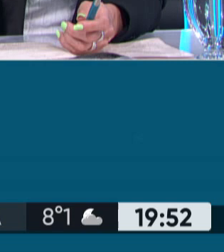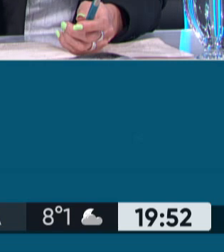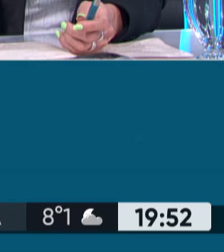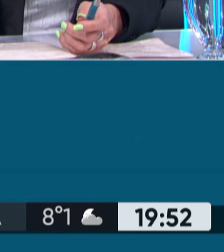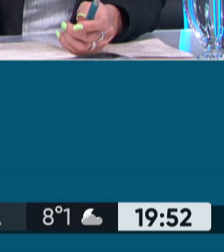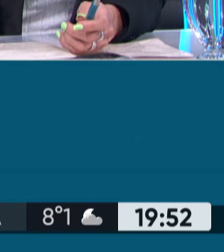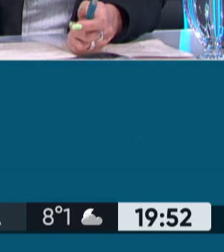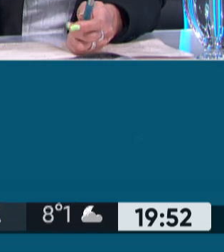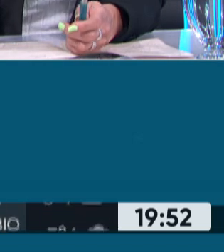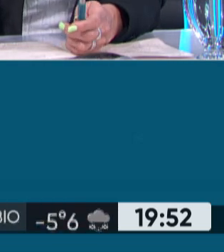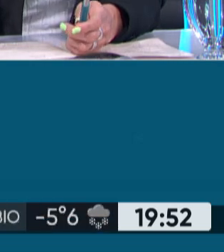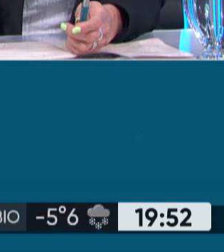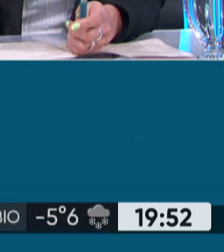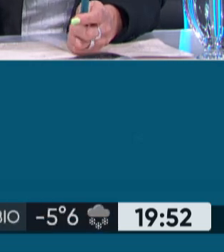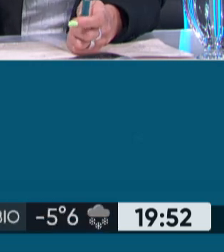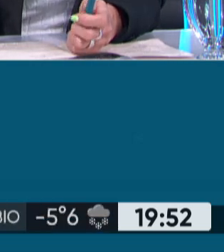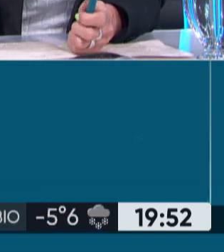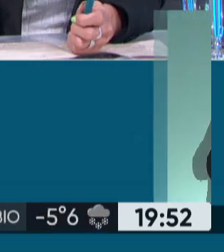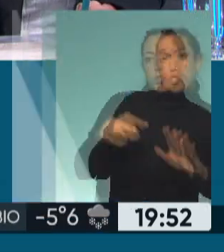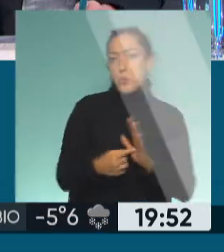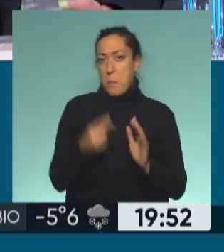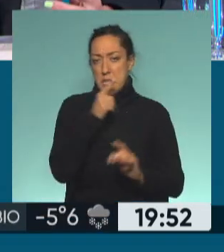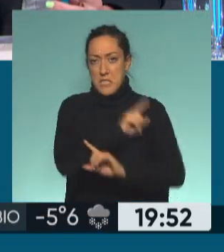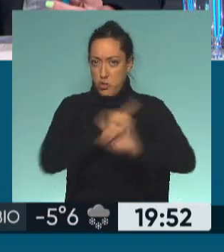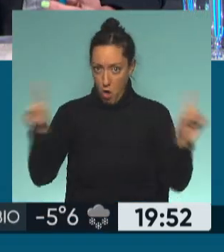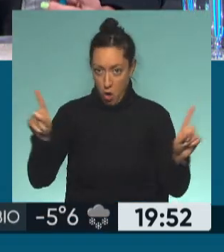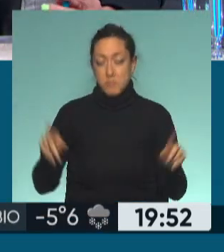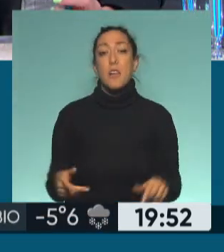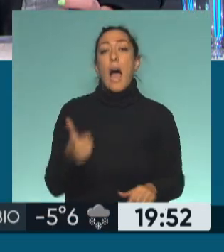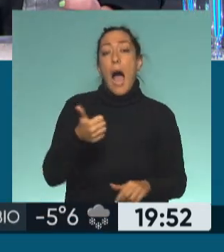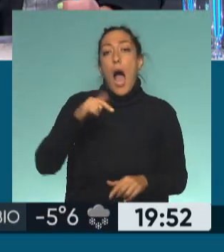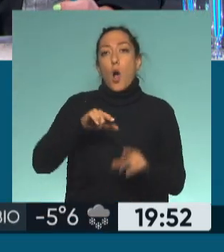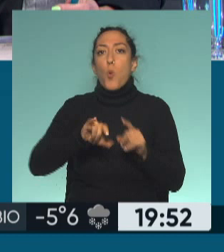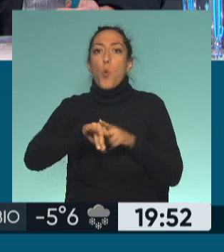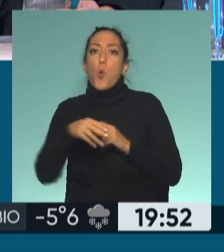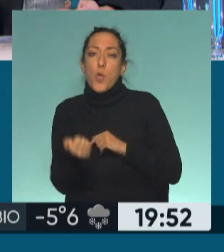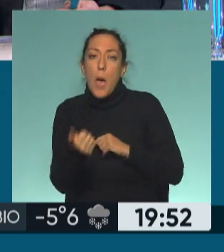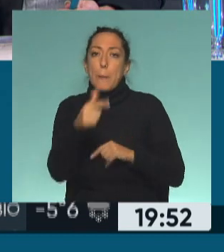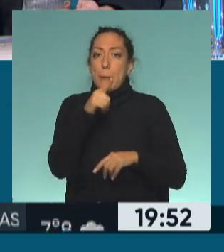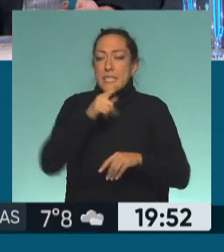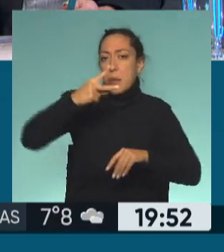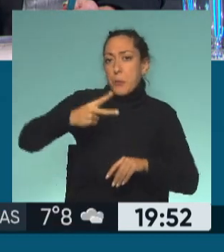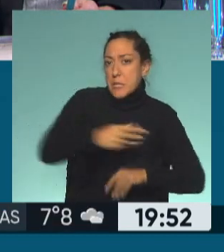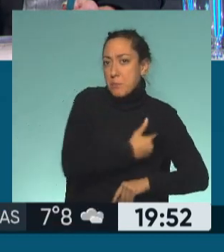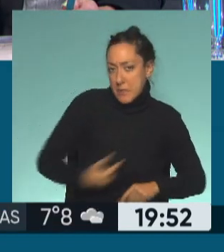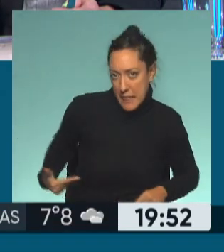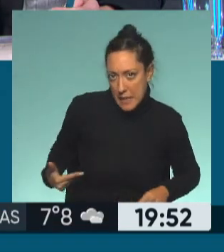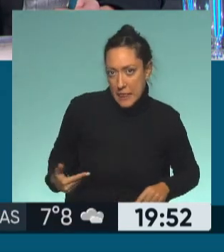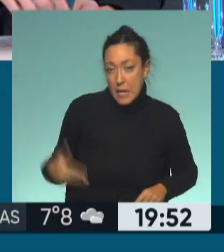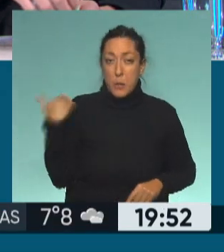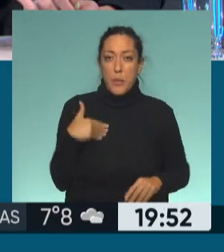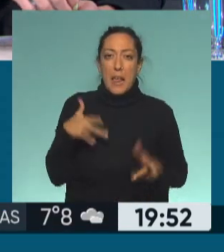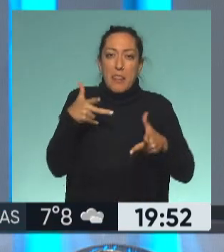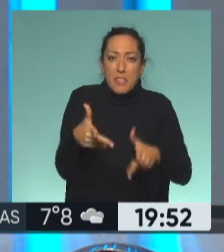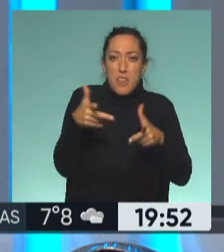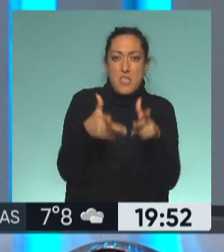turno, incluso para la presidencial o para la Ciudad de Buenos Aires. Bueno, Acuña podría ir como no vice, tiene con qué. no lo descartan. A ver, Vidal dice todo